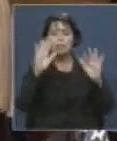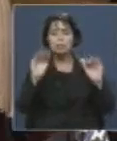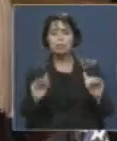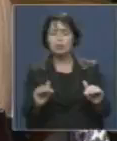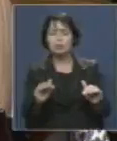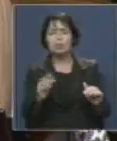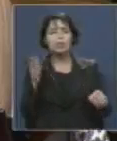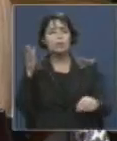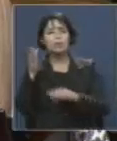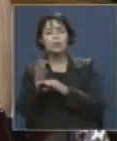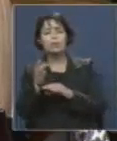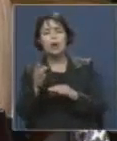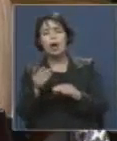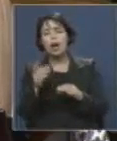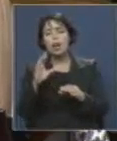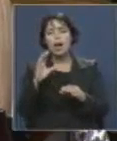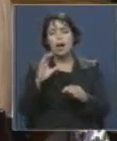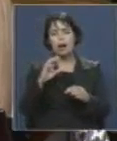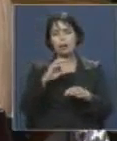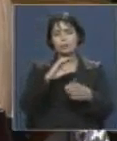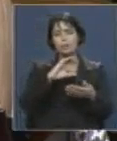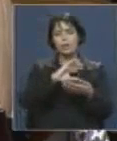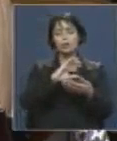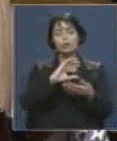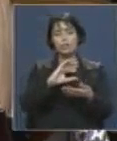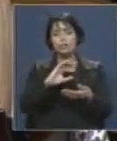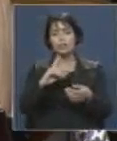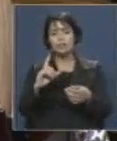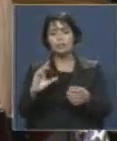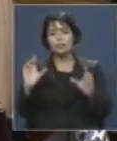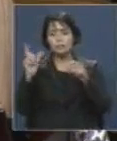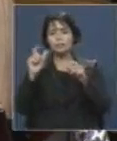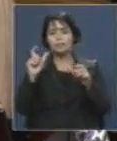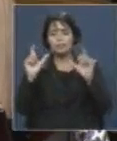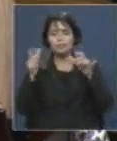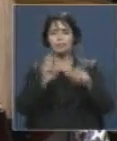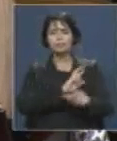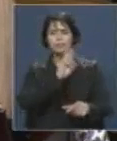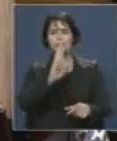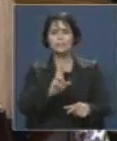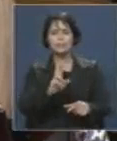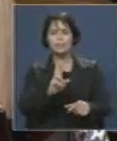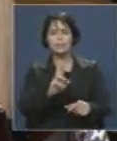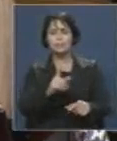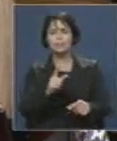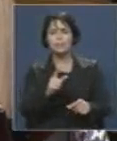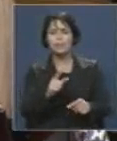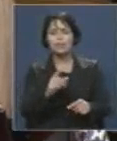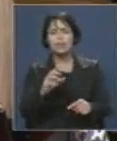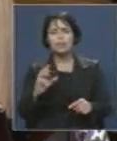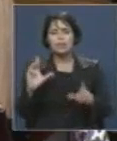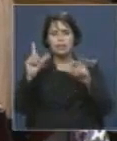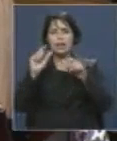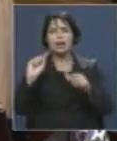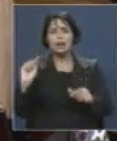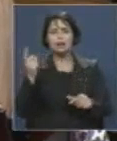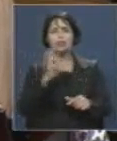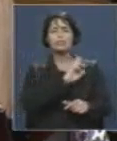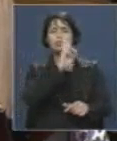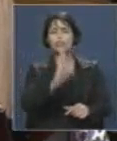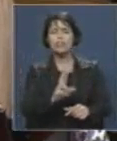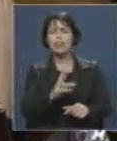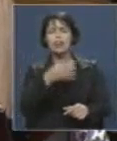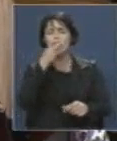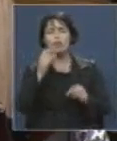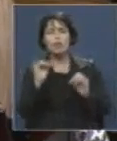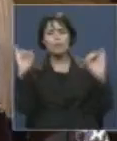recurrimos en su momento a la Contraloría para decir de que había una equivocación en las modificaciones al protocolo. Y la Contraloría ha sido